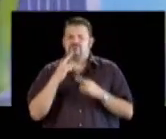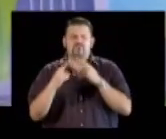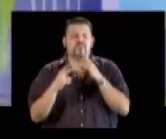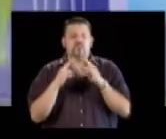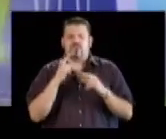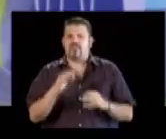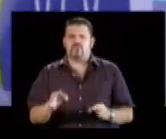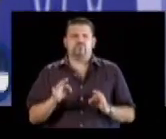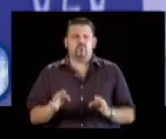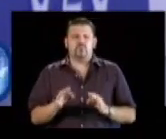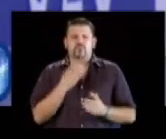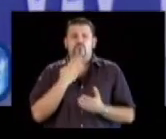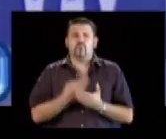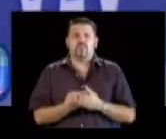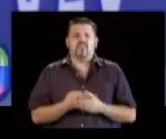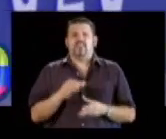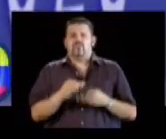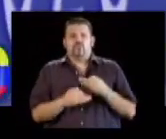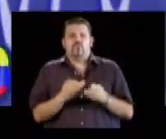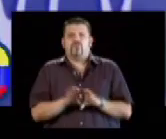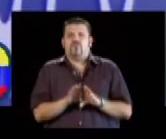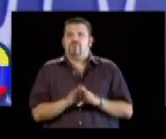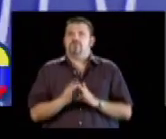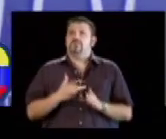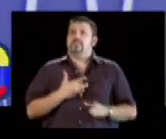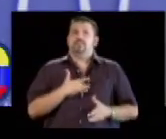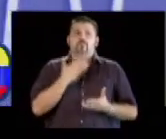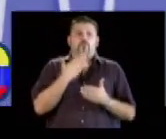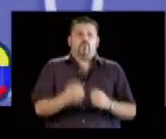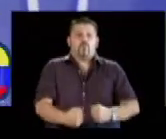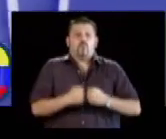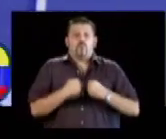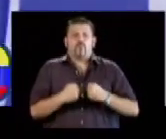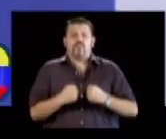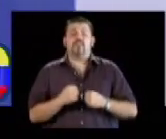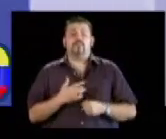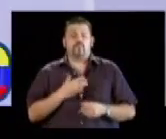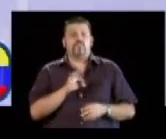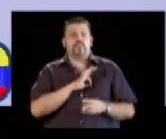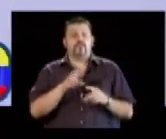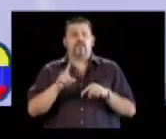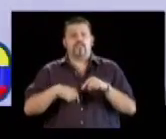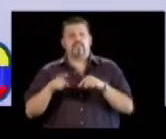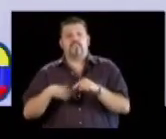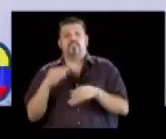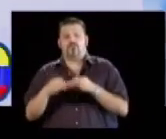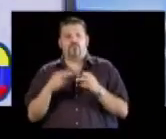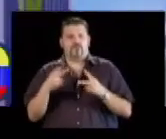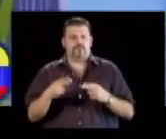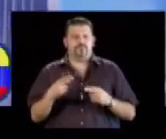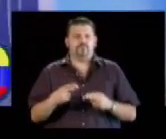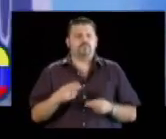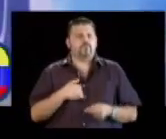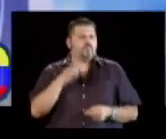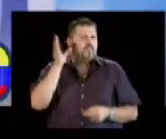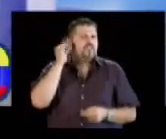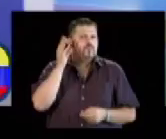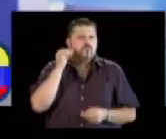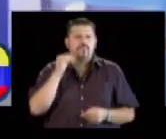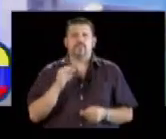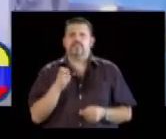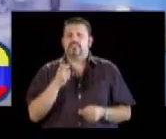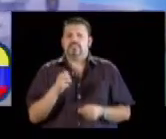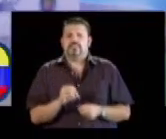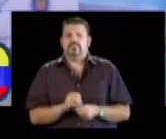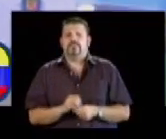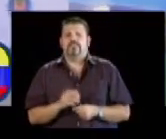es como salvavidas, como si fueran salvavidas. Y bueno, también teníamos algo que hacer. Escuchamos ese testimonio impresionante